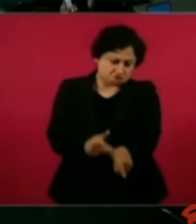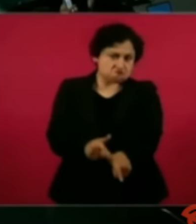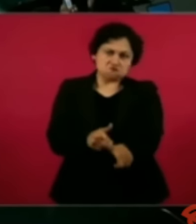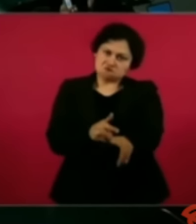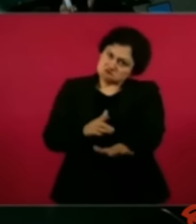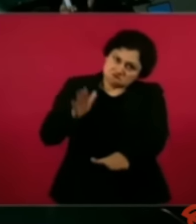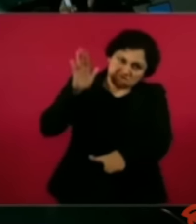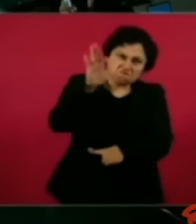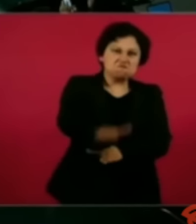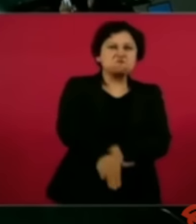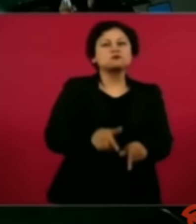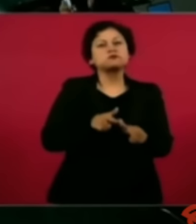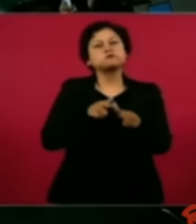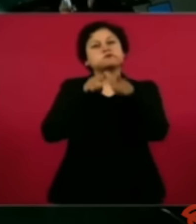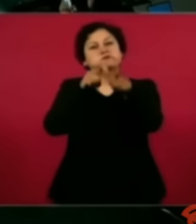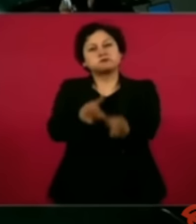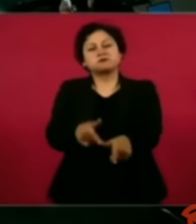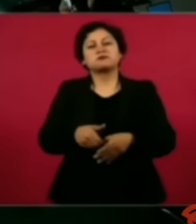Si no,